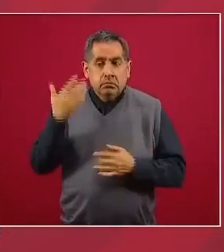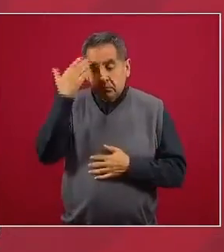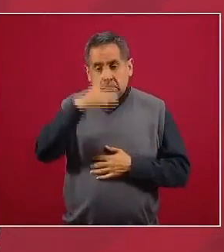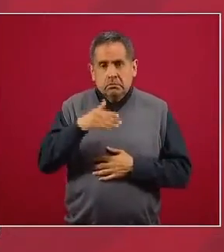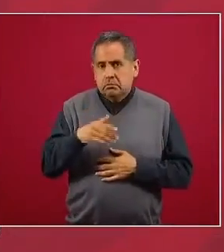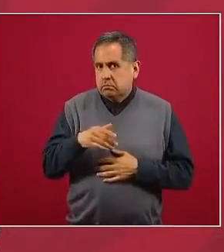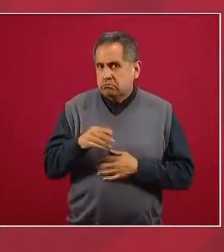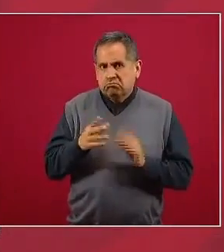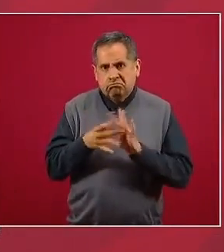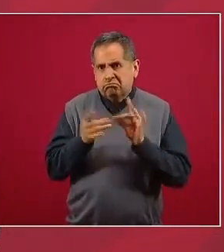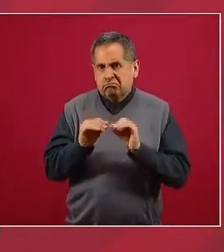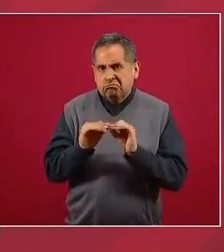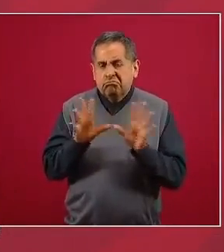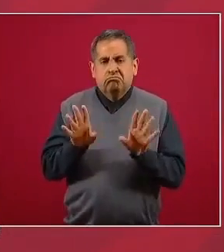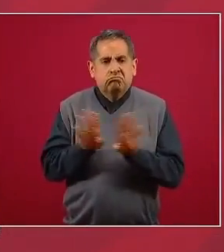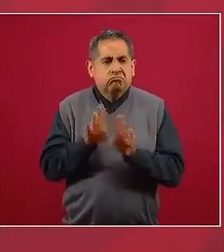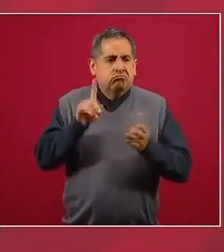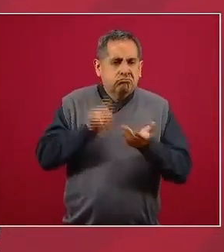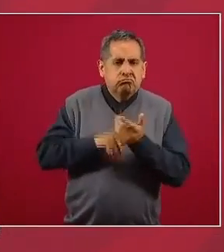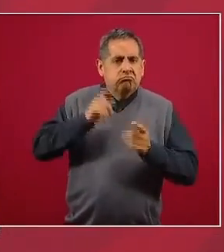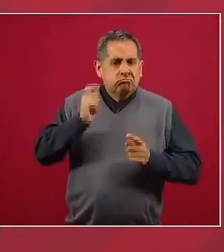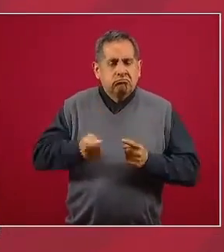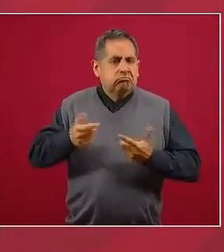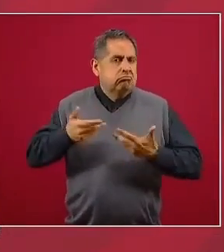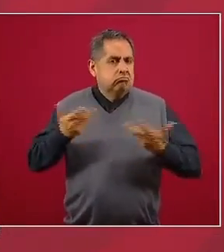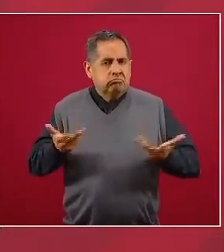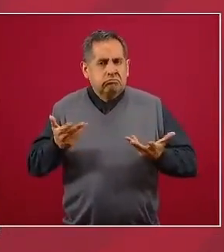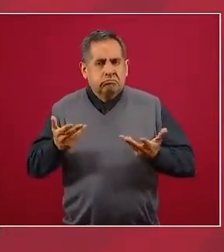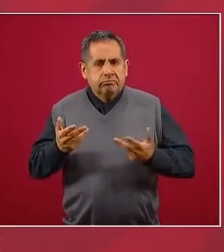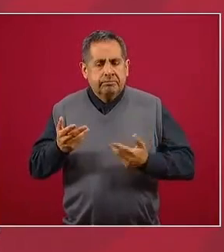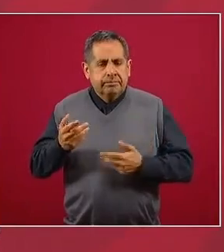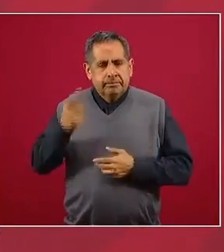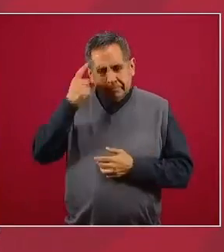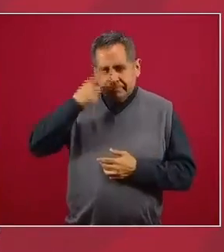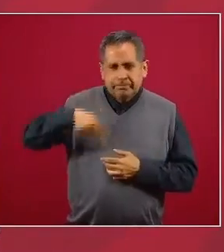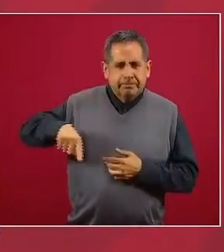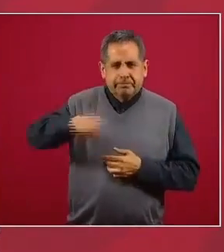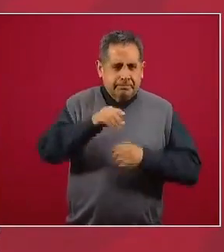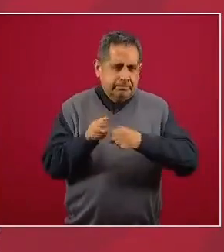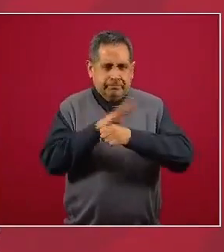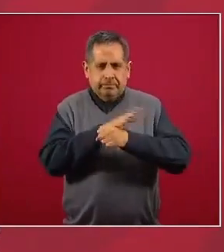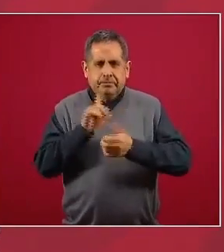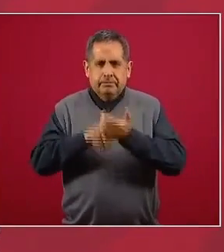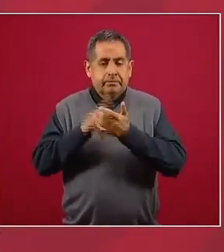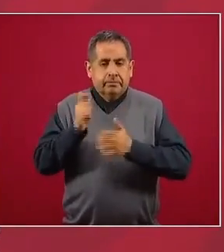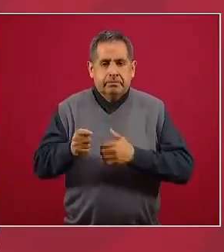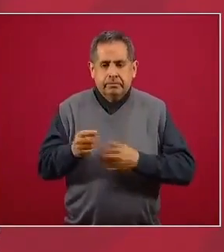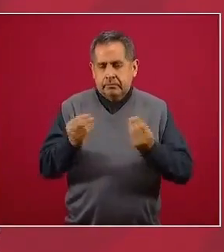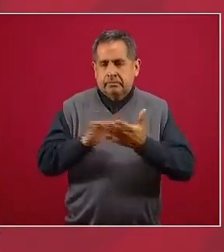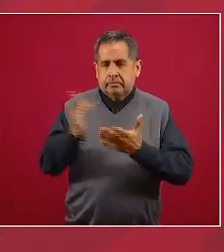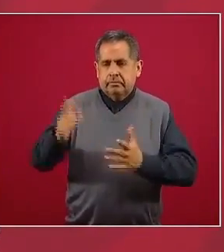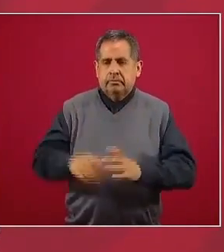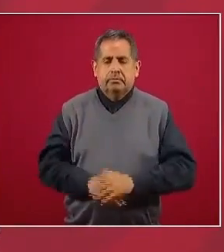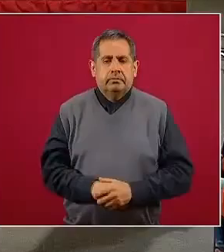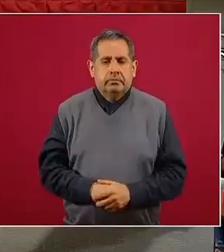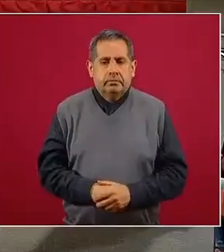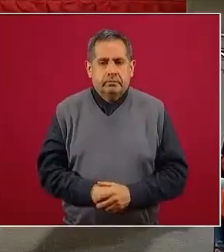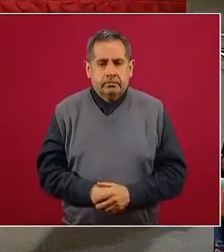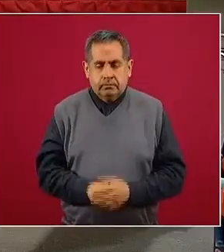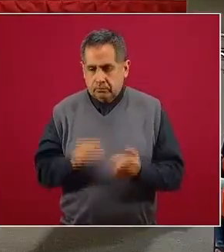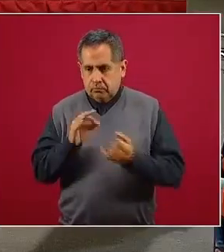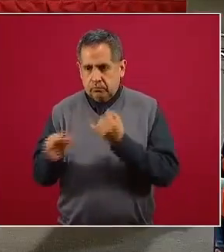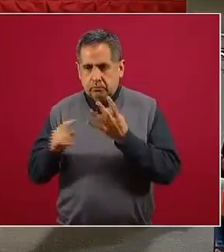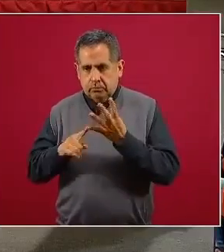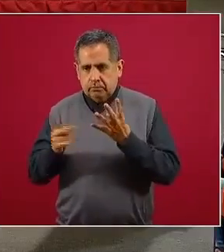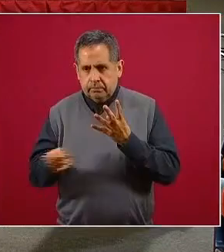pero muy detallado sobre la existencia de la pandemia y lo que puede significar. Muchas gracias. Nos da tiempo de una